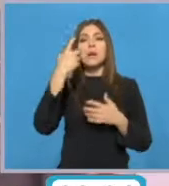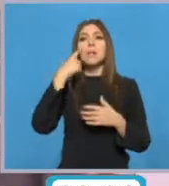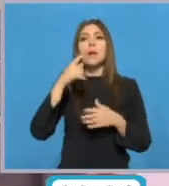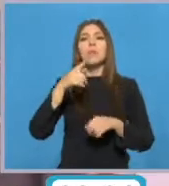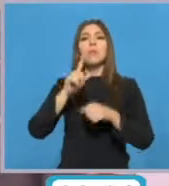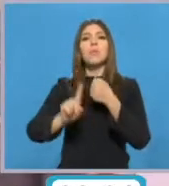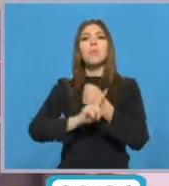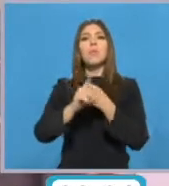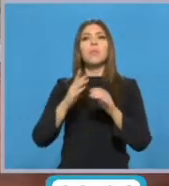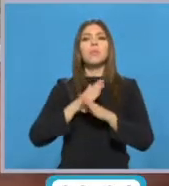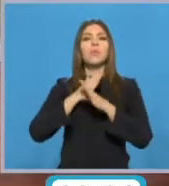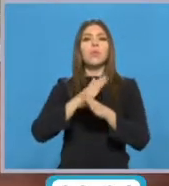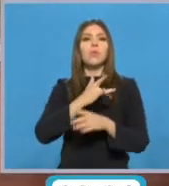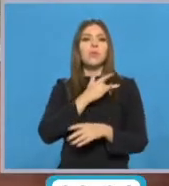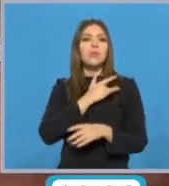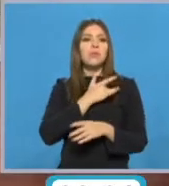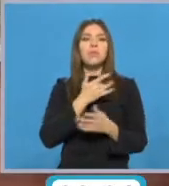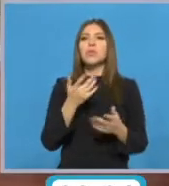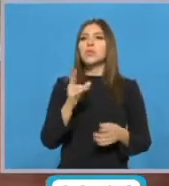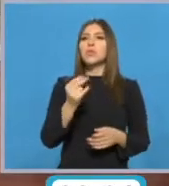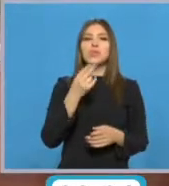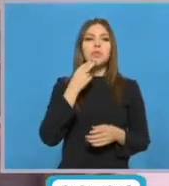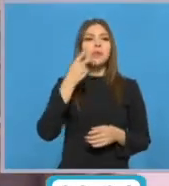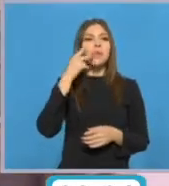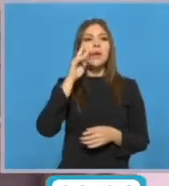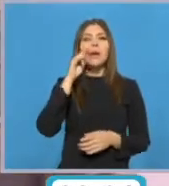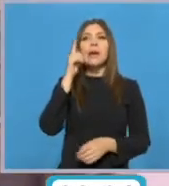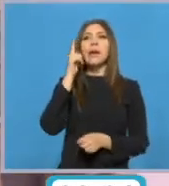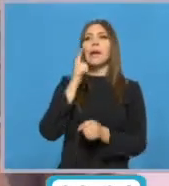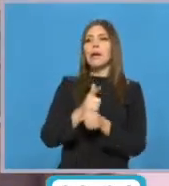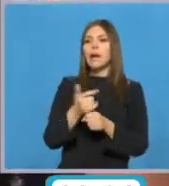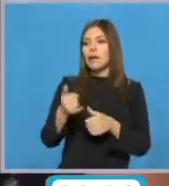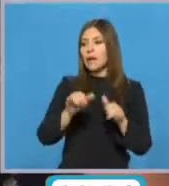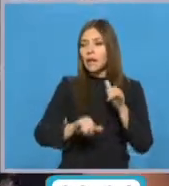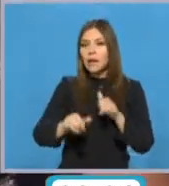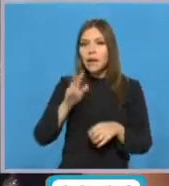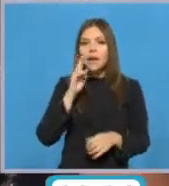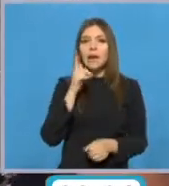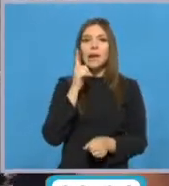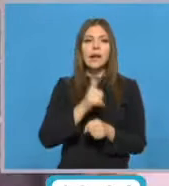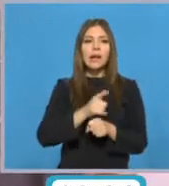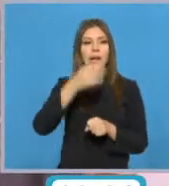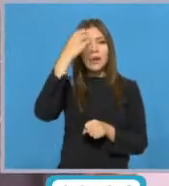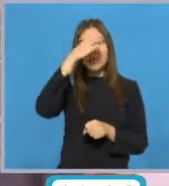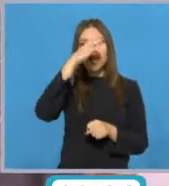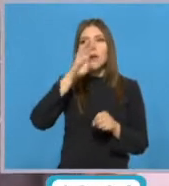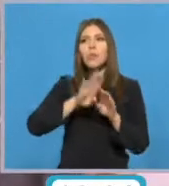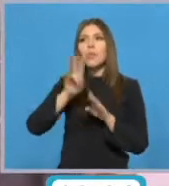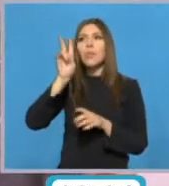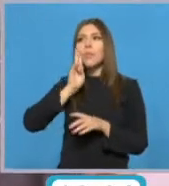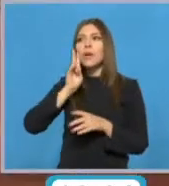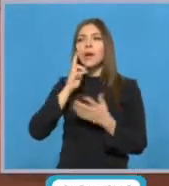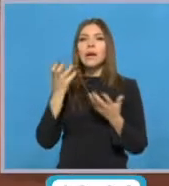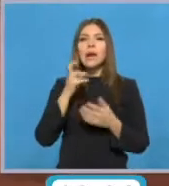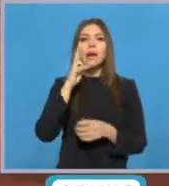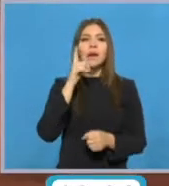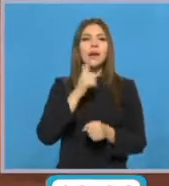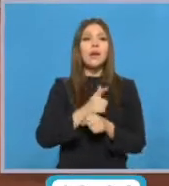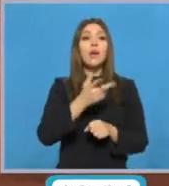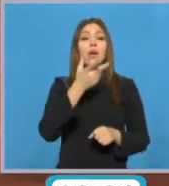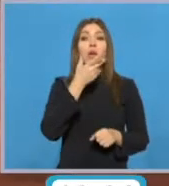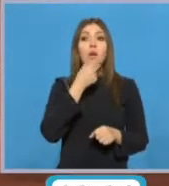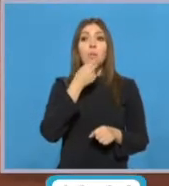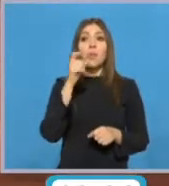problemas cardíacos. Resulta que no funcionó para eso, pero se dieron cuenta durante todas las experimentaciones pruebas. que se hicieron que los hombres